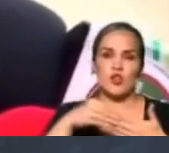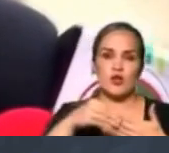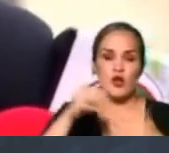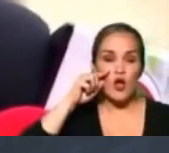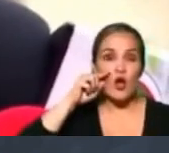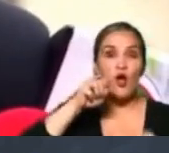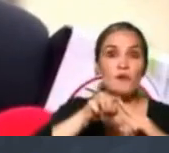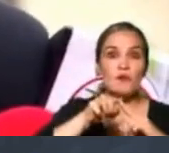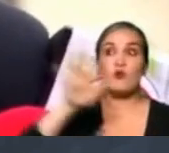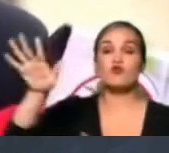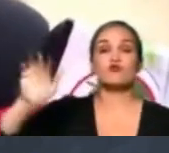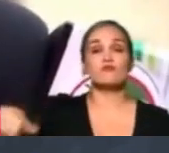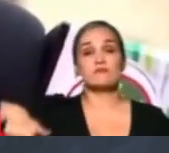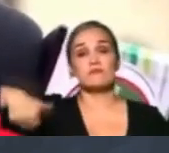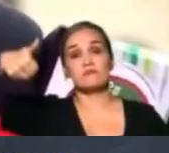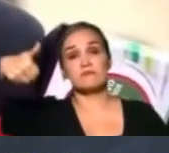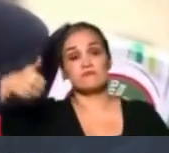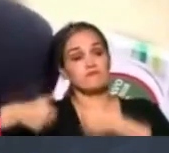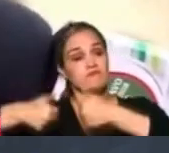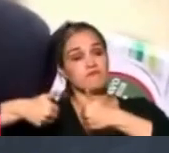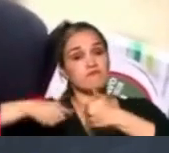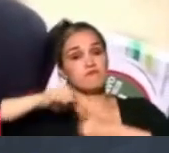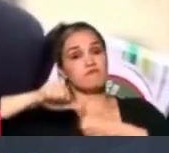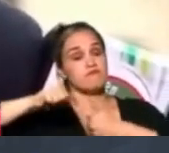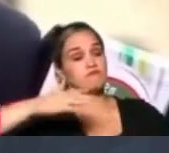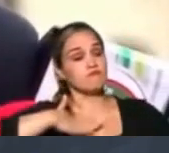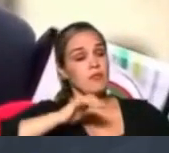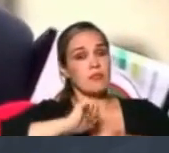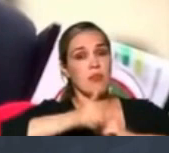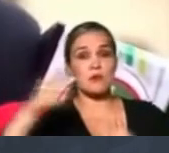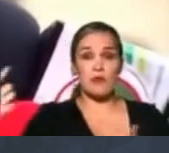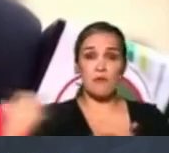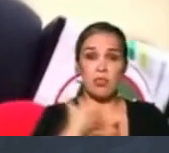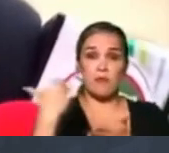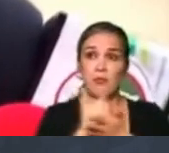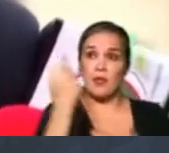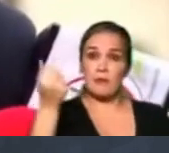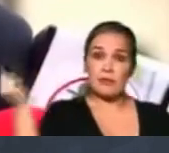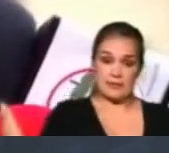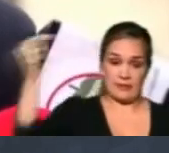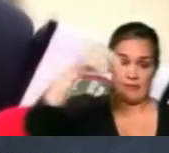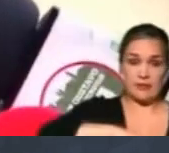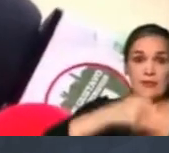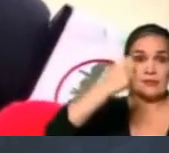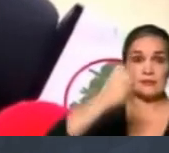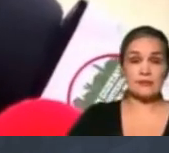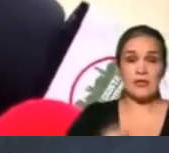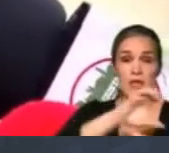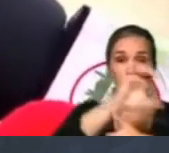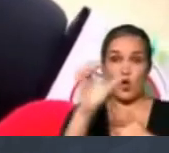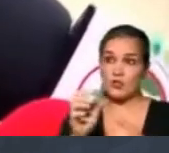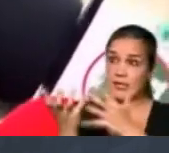una burocracia del deporte, que gana mucho dinero, se pueda localizar en nuestras ciudades